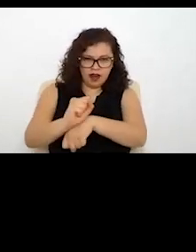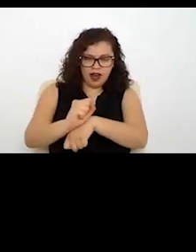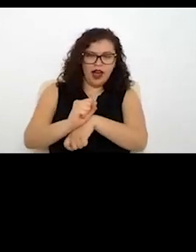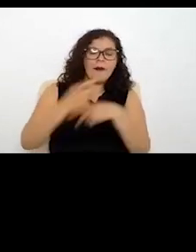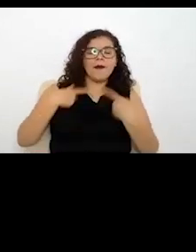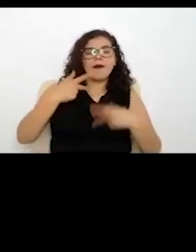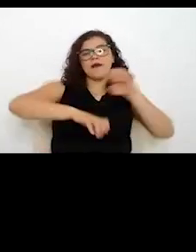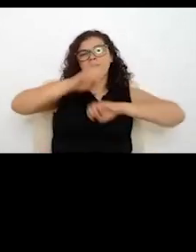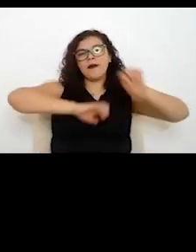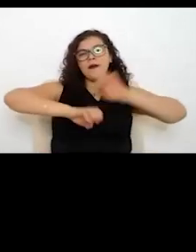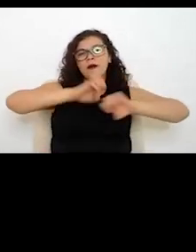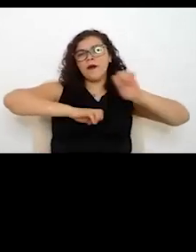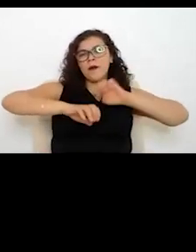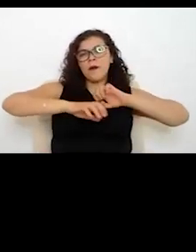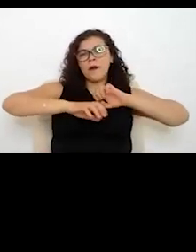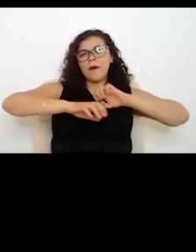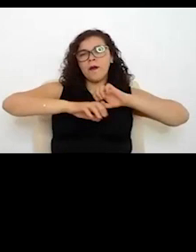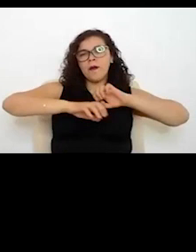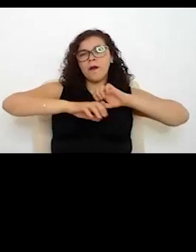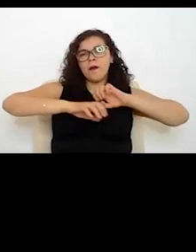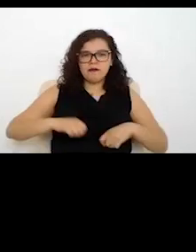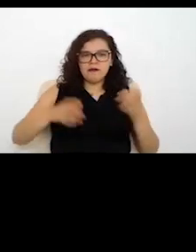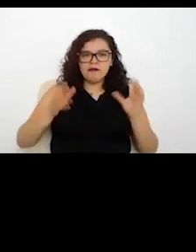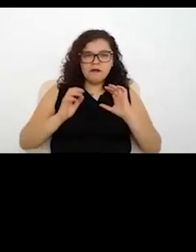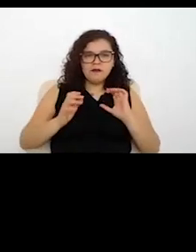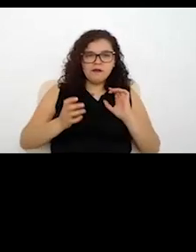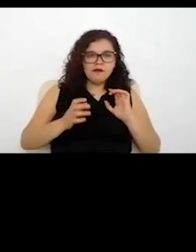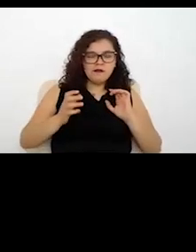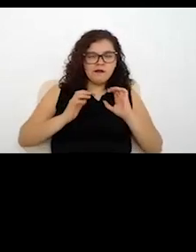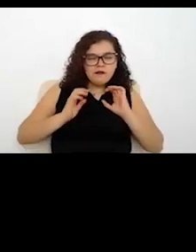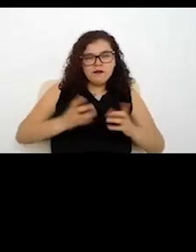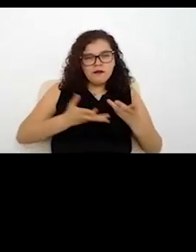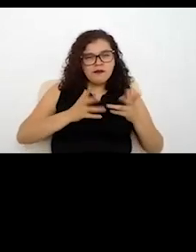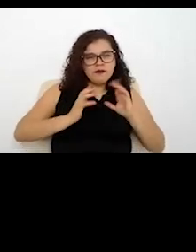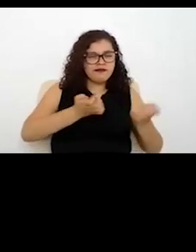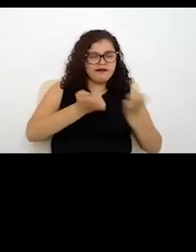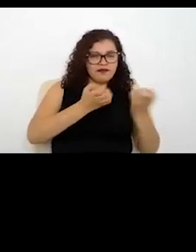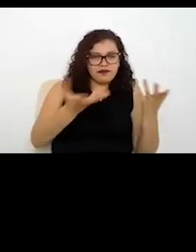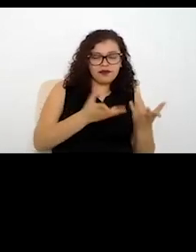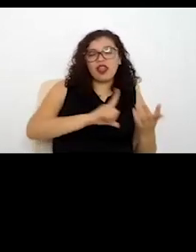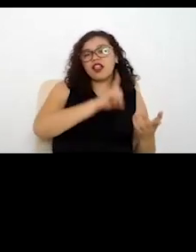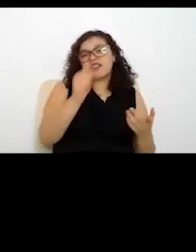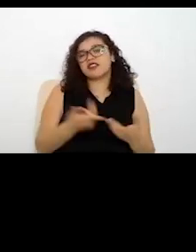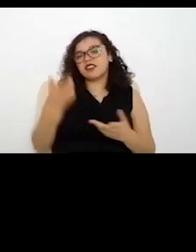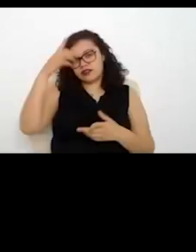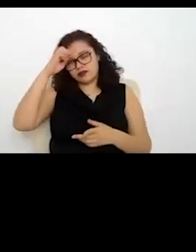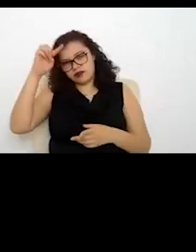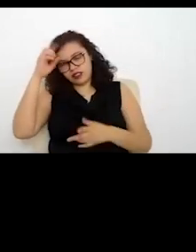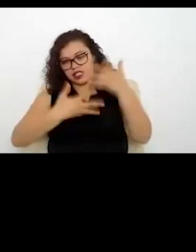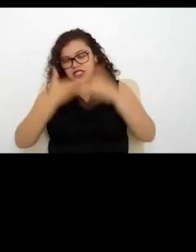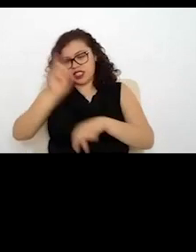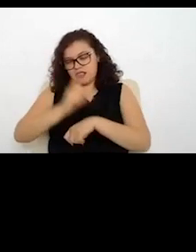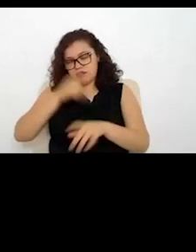que realicen actividades o un trabajo físico y quincenalmente para aquellos que desempeñan una labor intelectual.